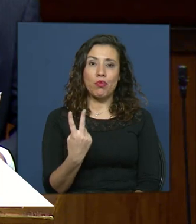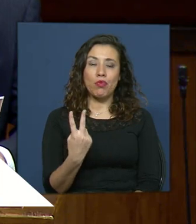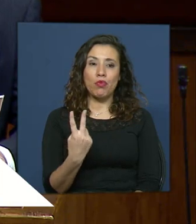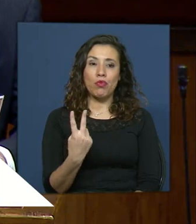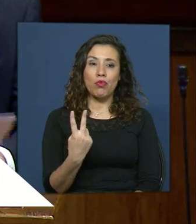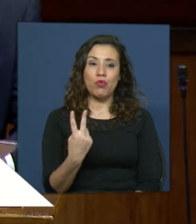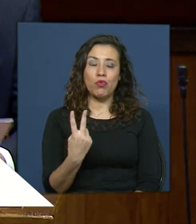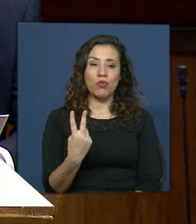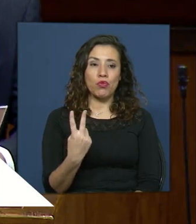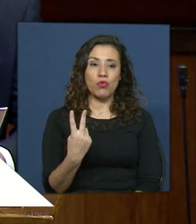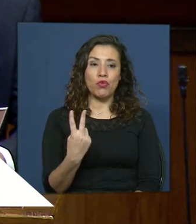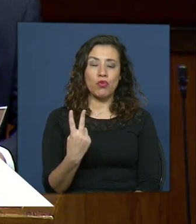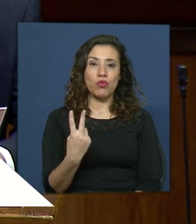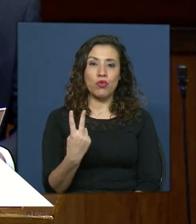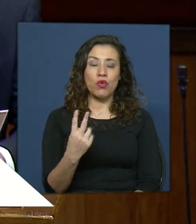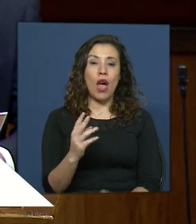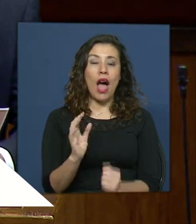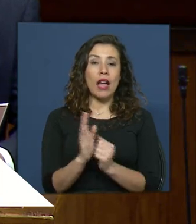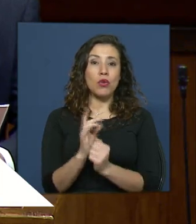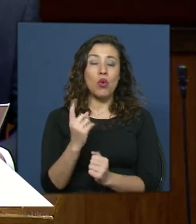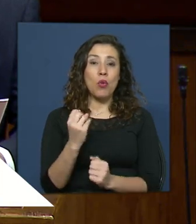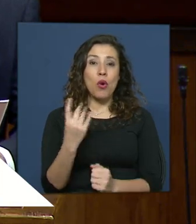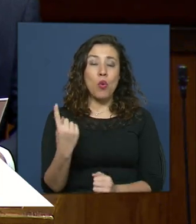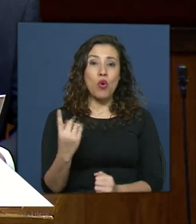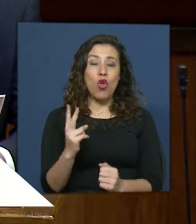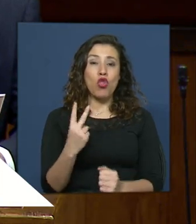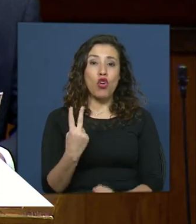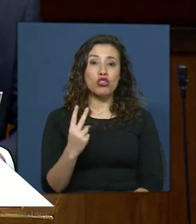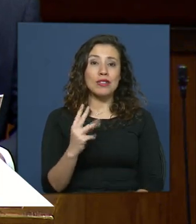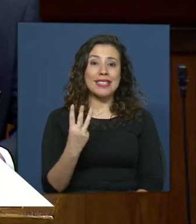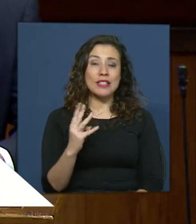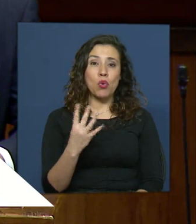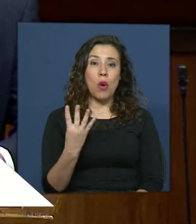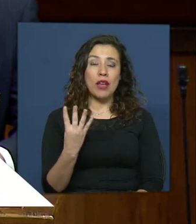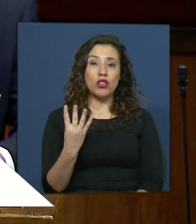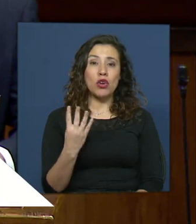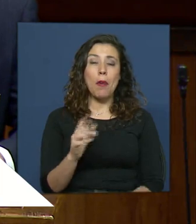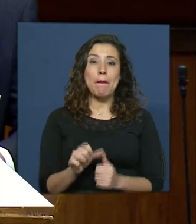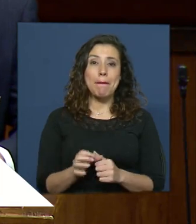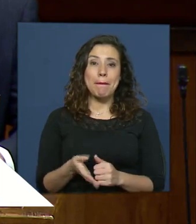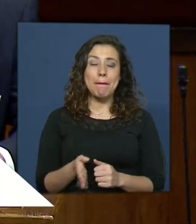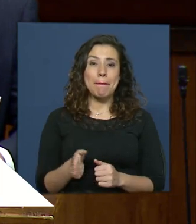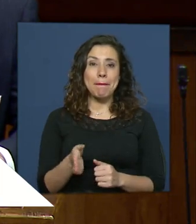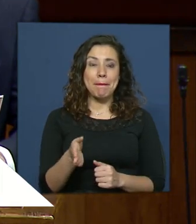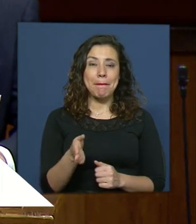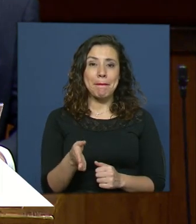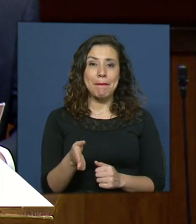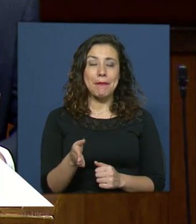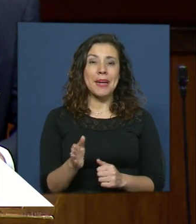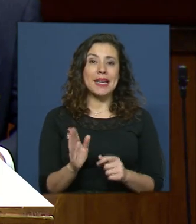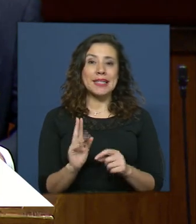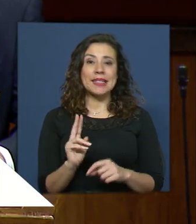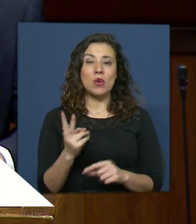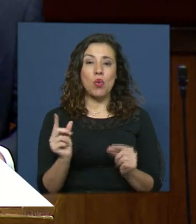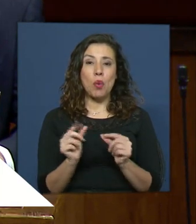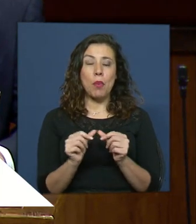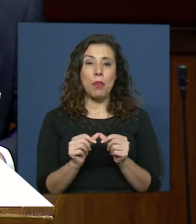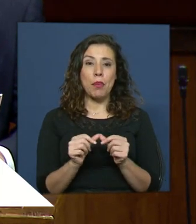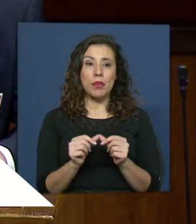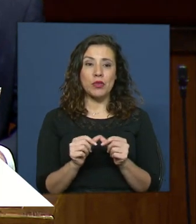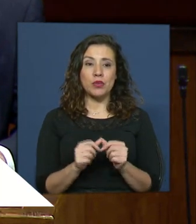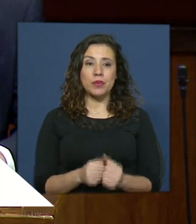2, en el artículo 1, el numeral 1, el 2, 3 y 4 permanente y el segundo